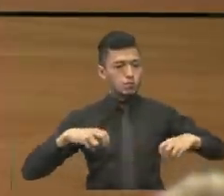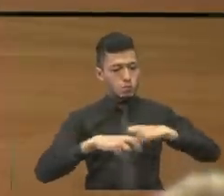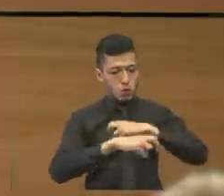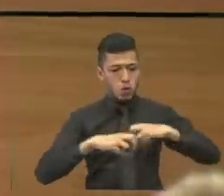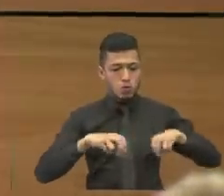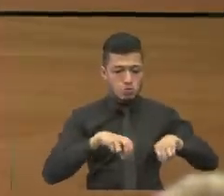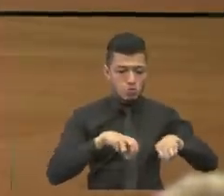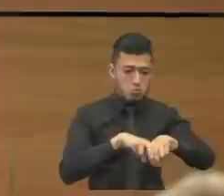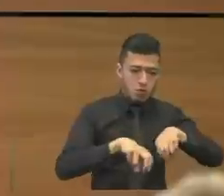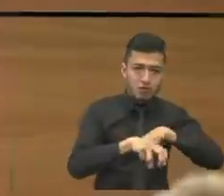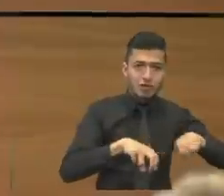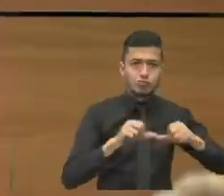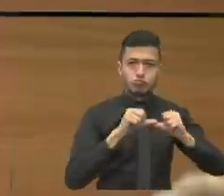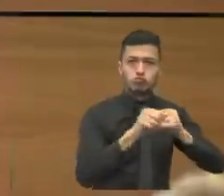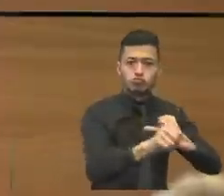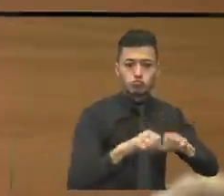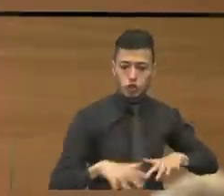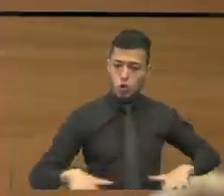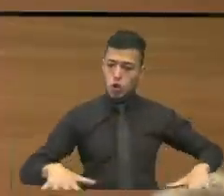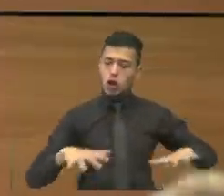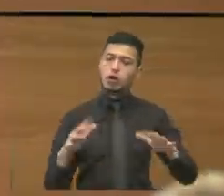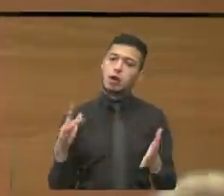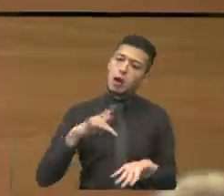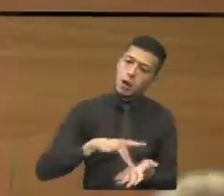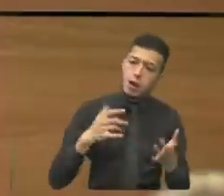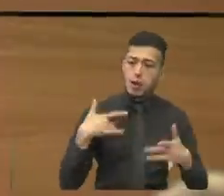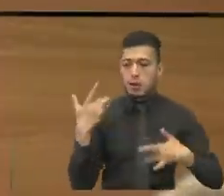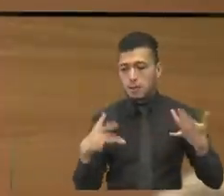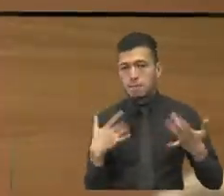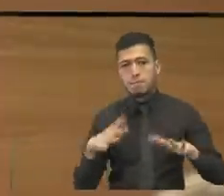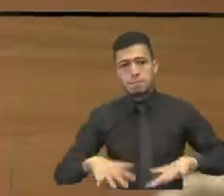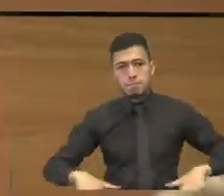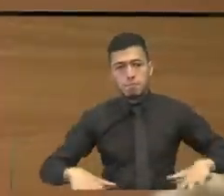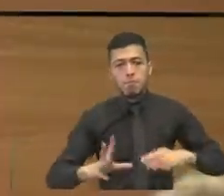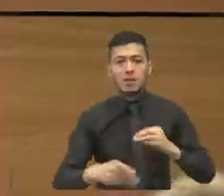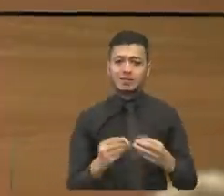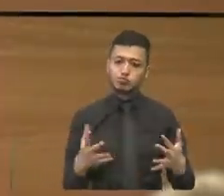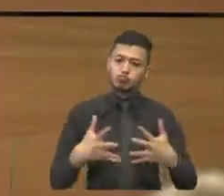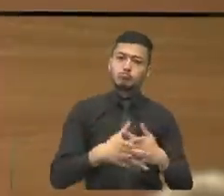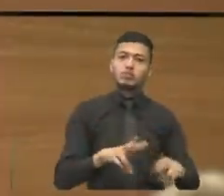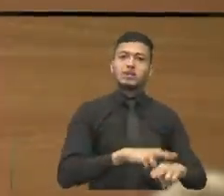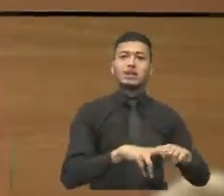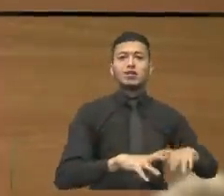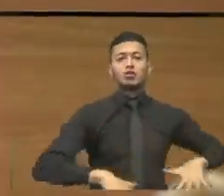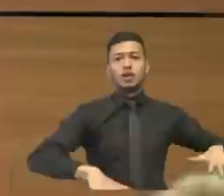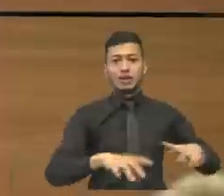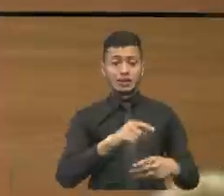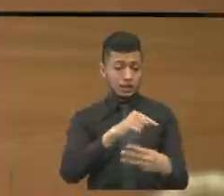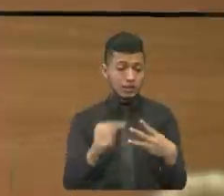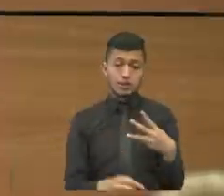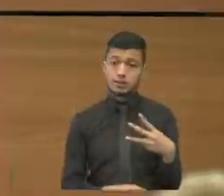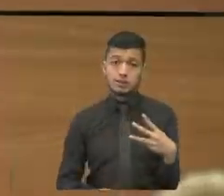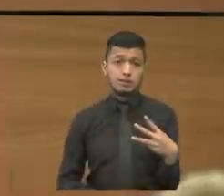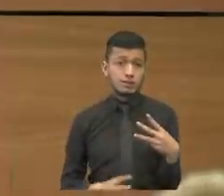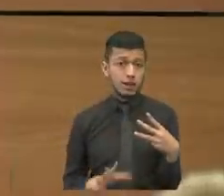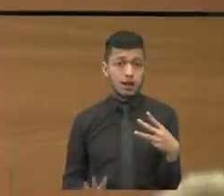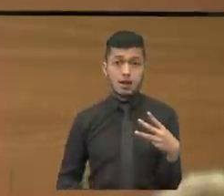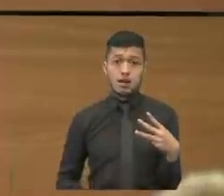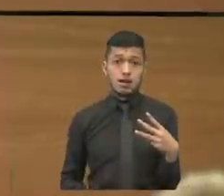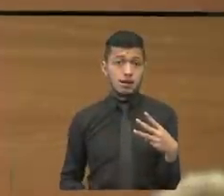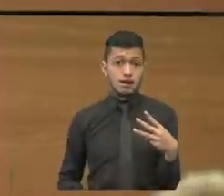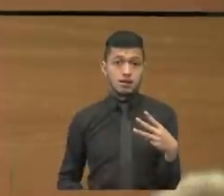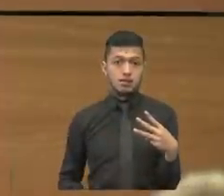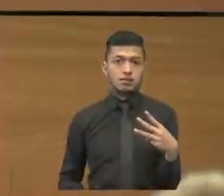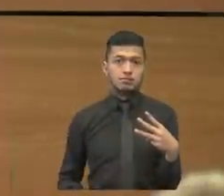de lugar y con integración ambiental. Las tres cosas se están cumpliendo. No hay un corredor verde